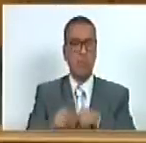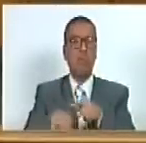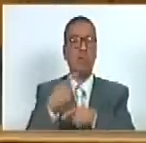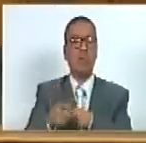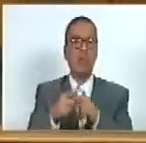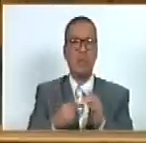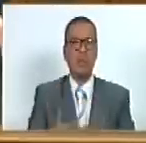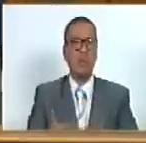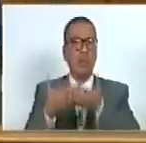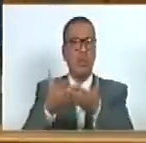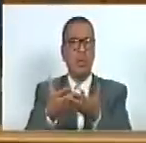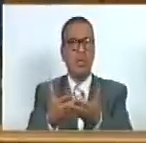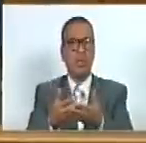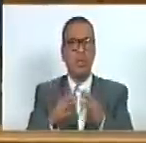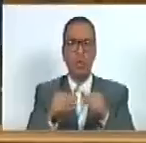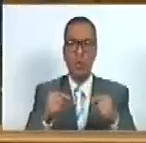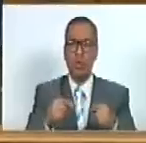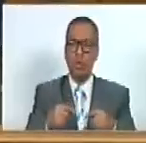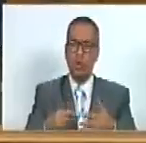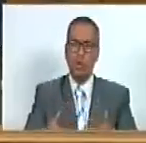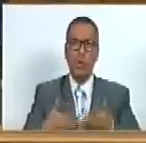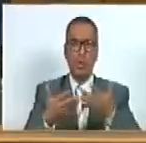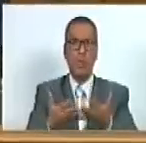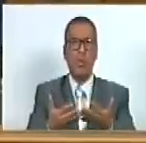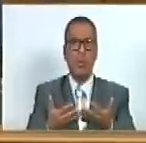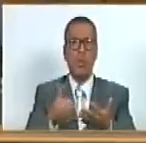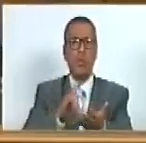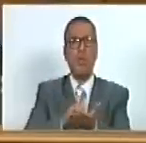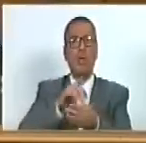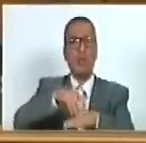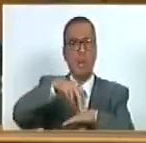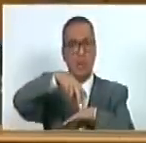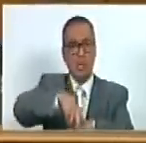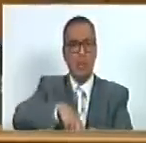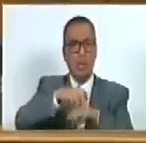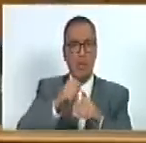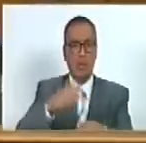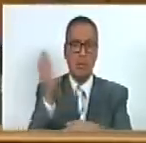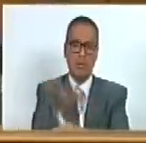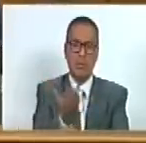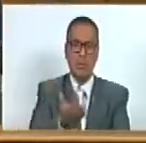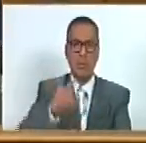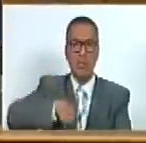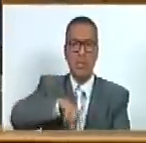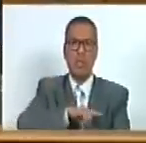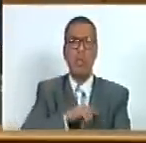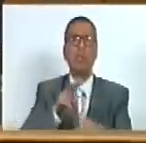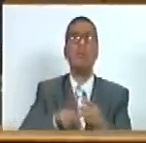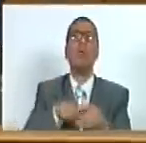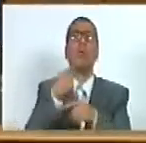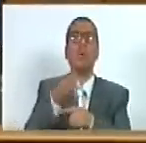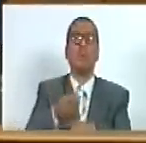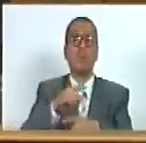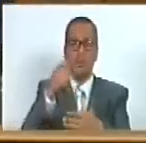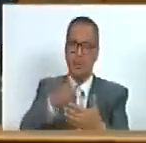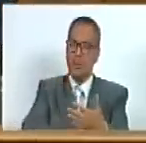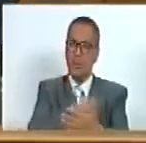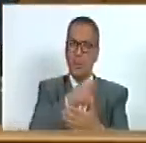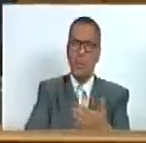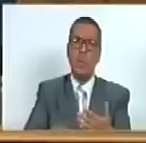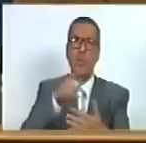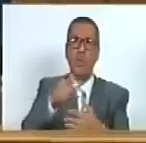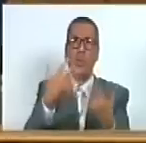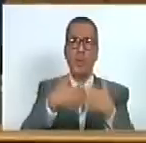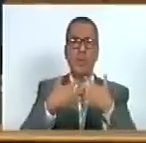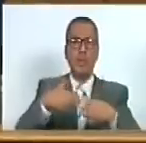fueron a entregar los activos, después que fueron a arrastrarse para que nos sancionaran, después que fueron a prohibir que la